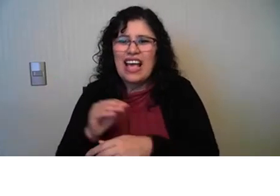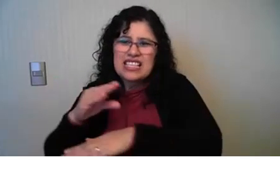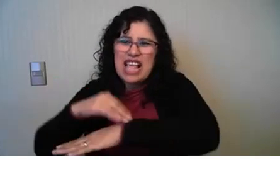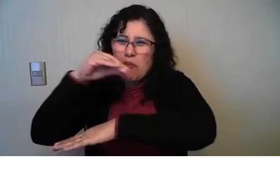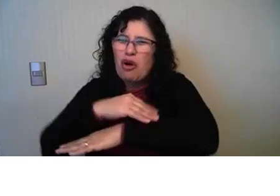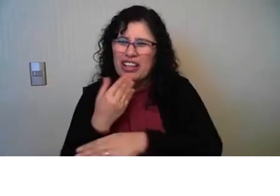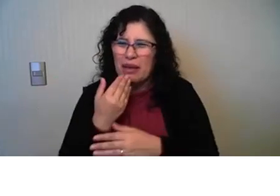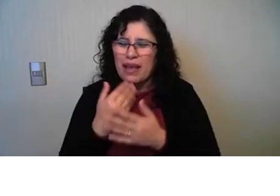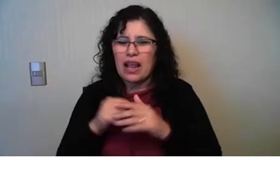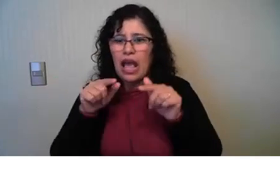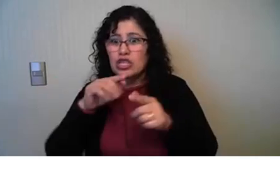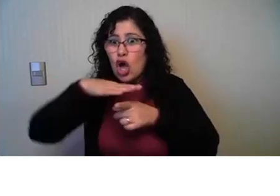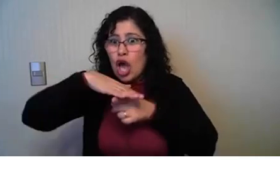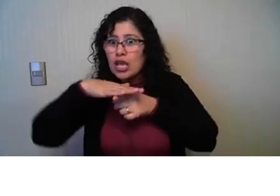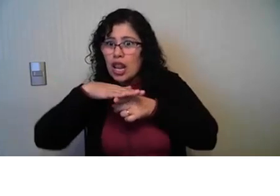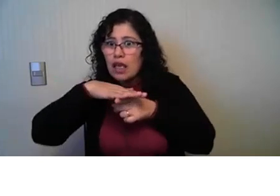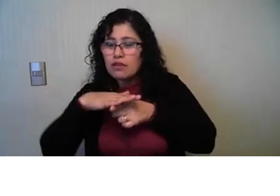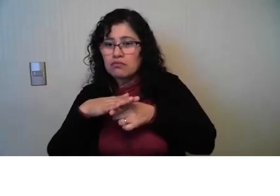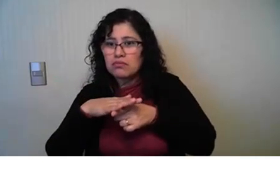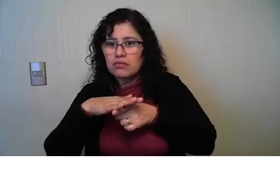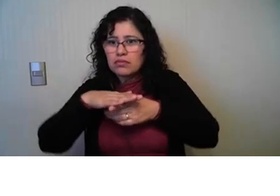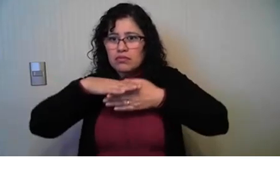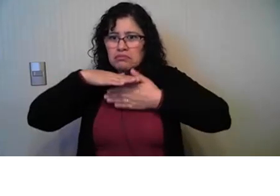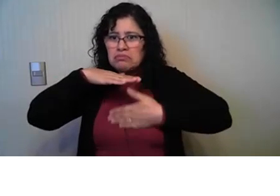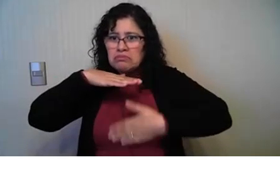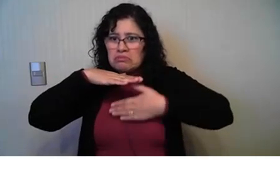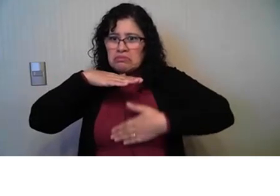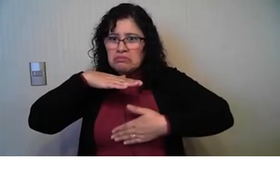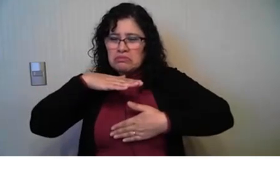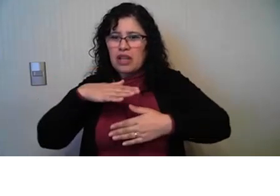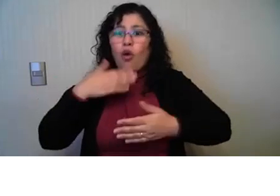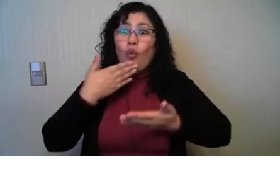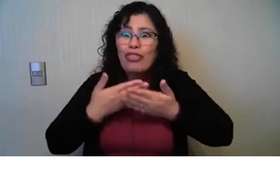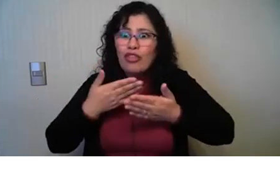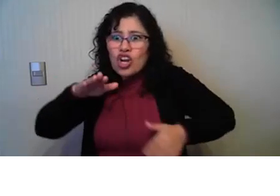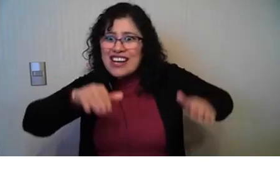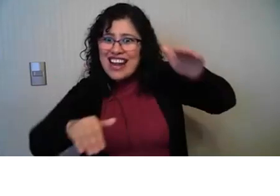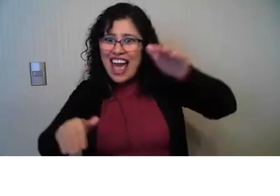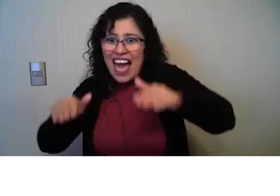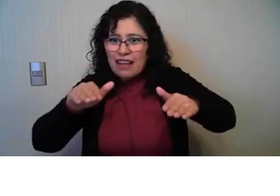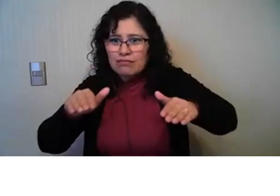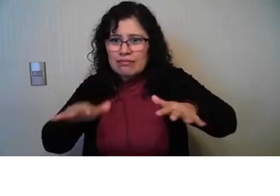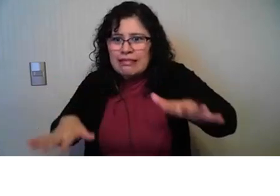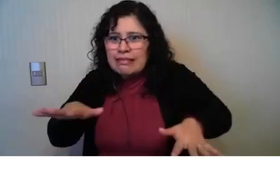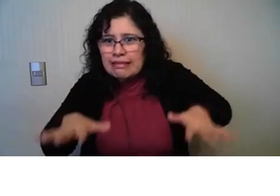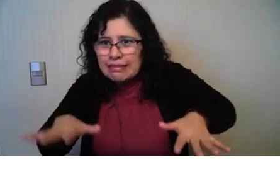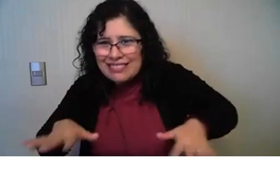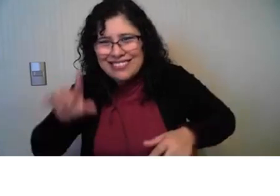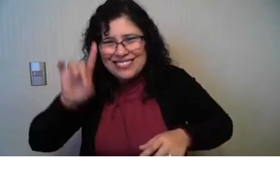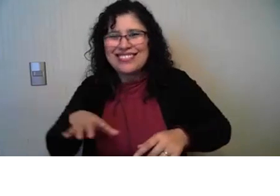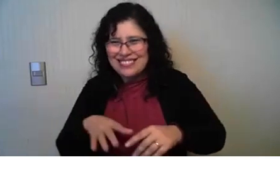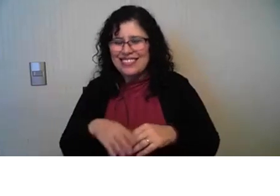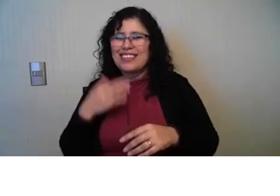mantenerse equilibrados en el avance, ¿cierto? En el nado. Luego aparecen los